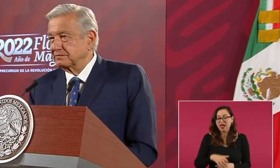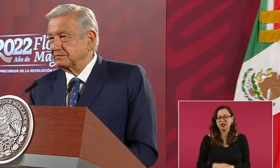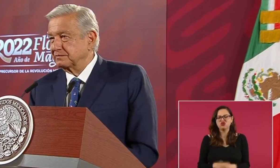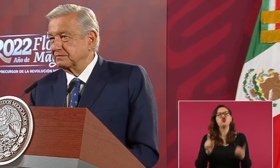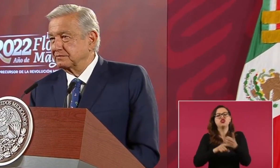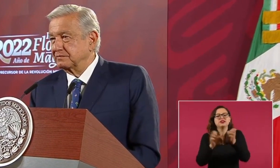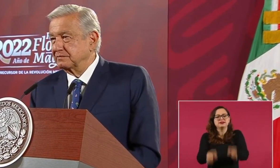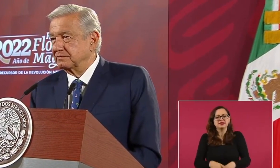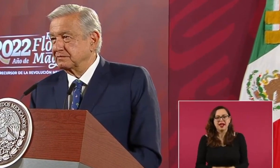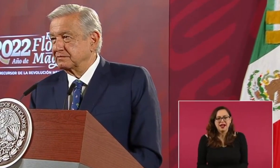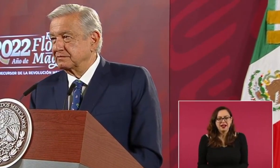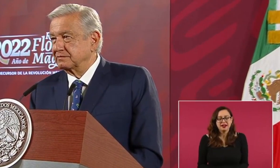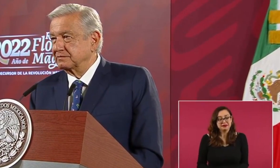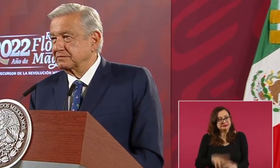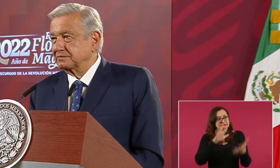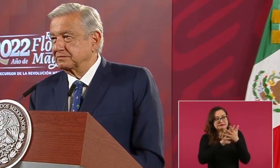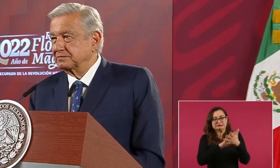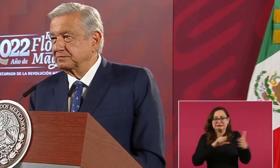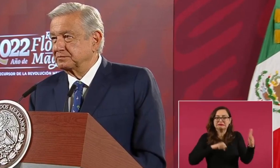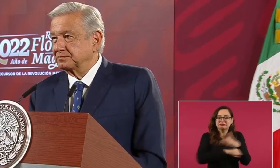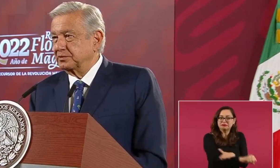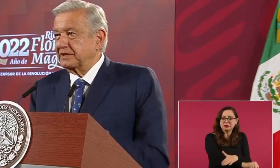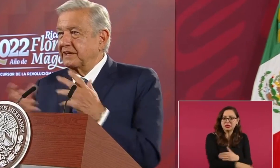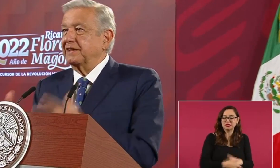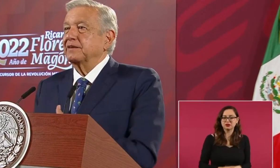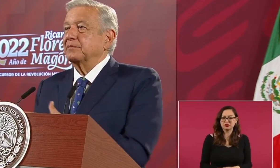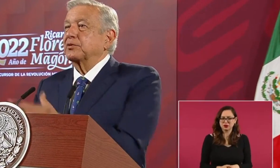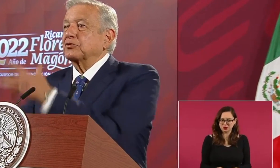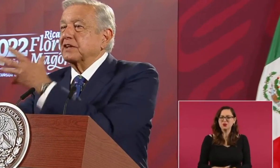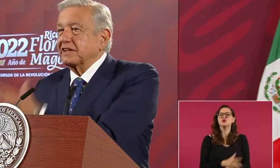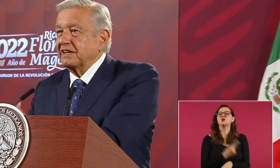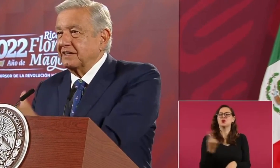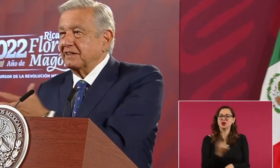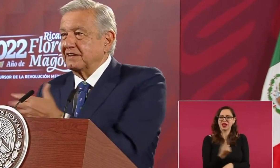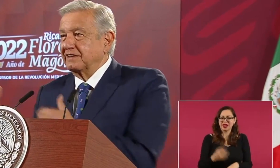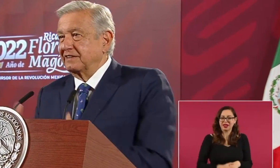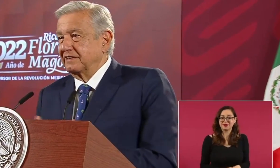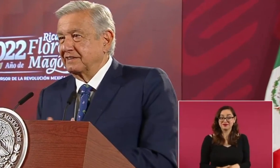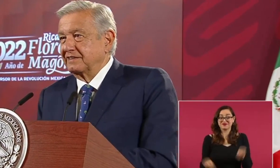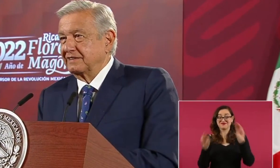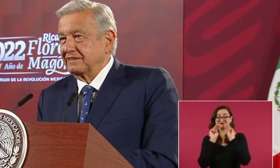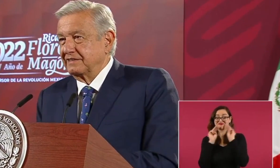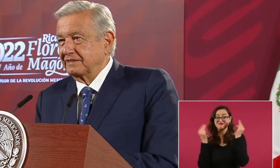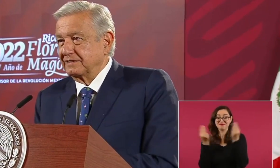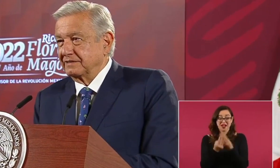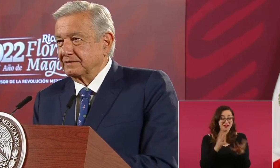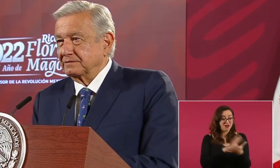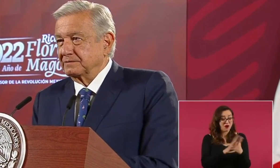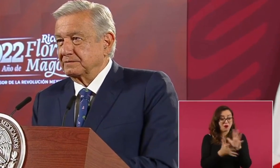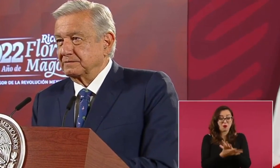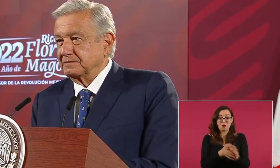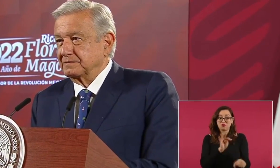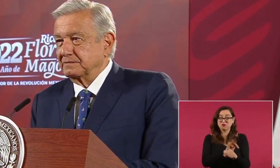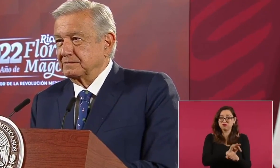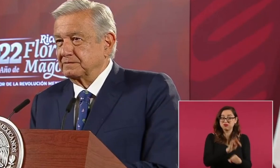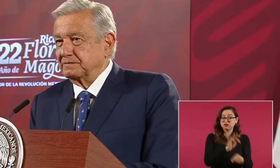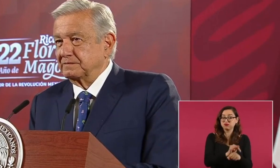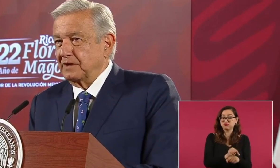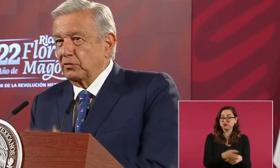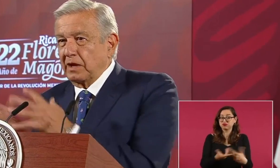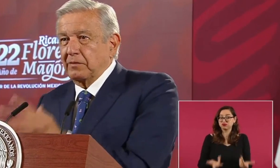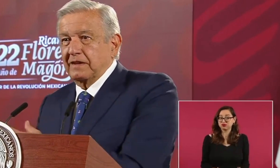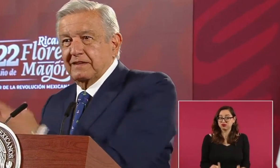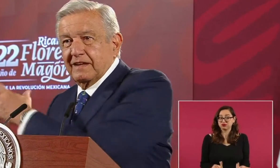corrientes, y a todos les interpreto con el mismo profesionalismo y con la misma seriedad y con el mismo compromiso, porque